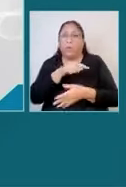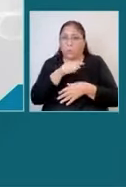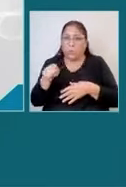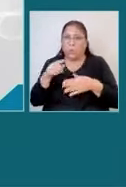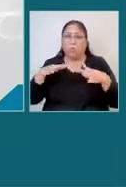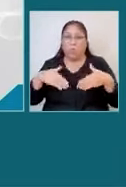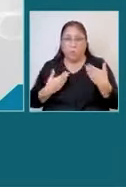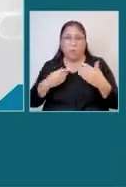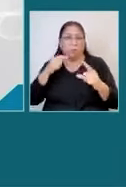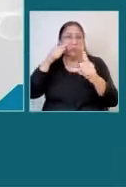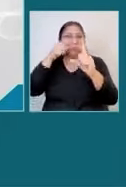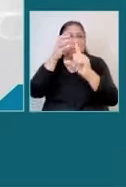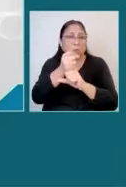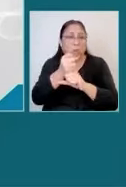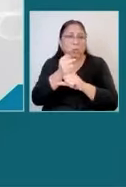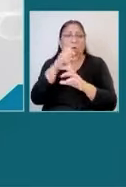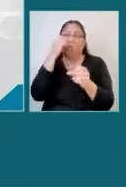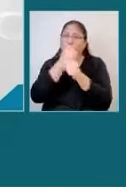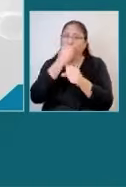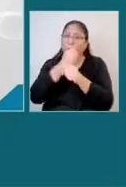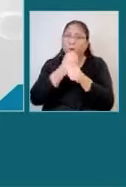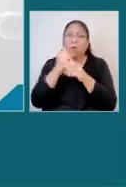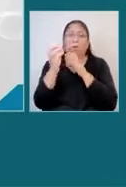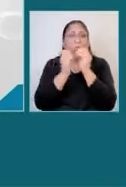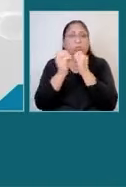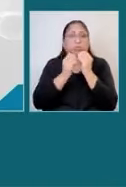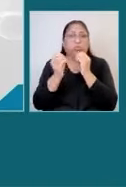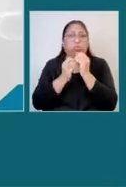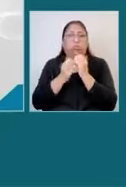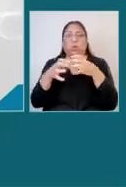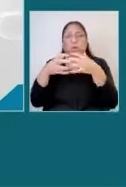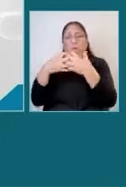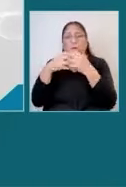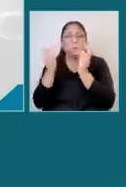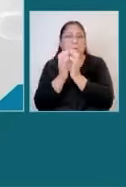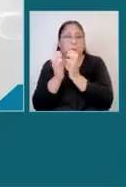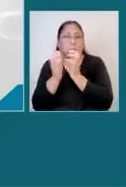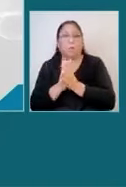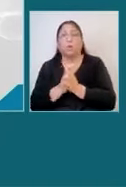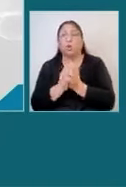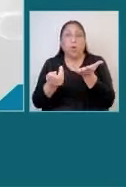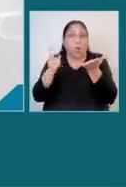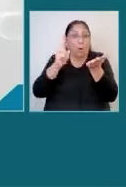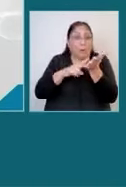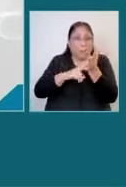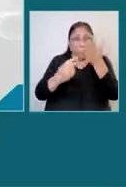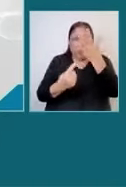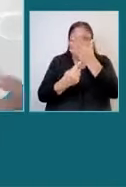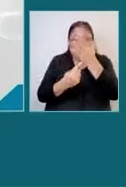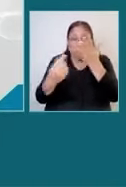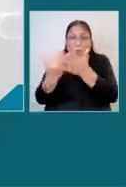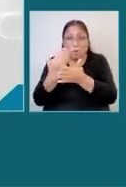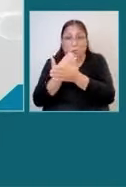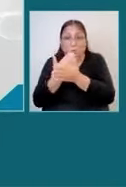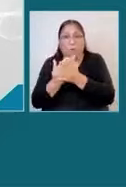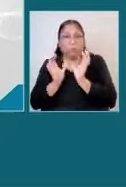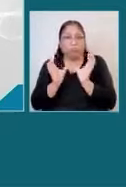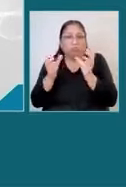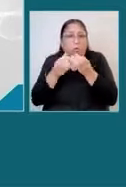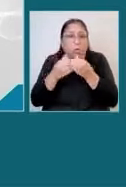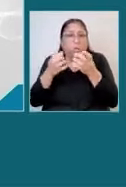para que estos desafíos luego puedan ser resueltos por MIPYMES innovadoras o por startups, ¿no? Entonces, son proyectos en donde se juntan